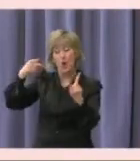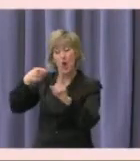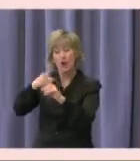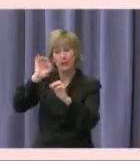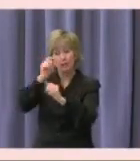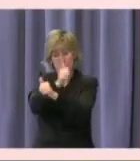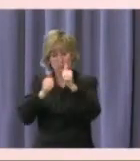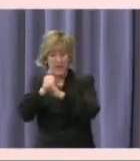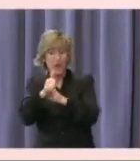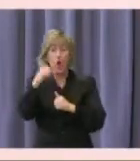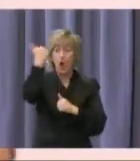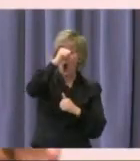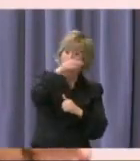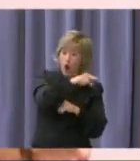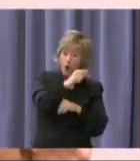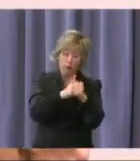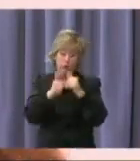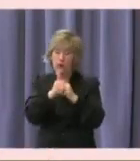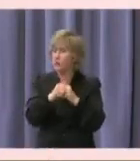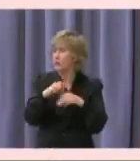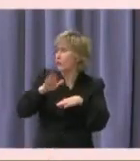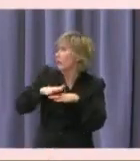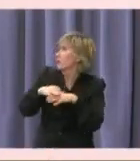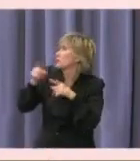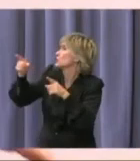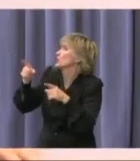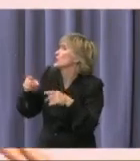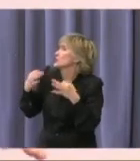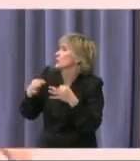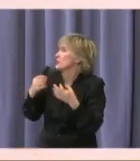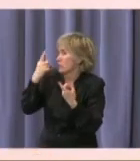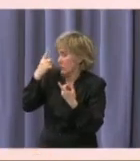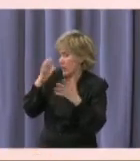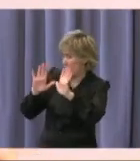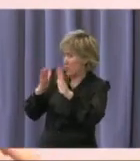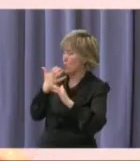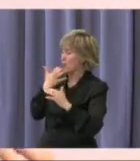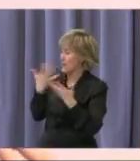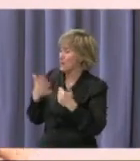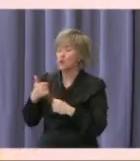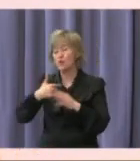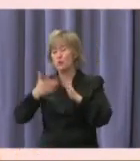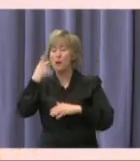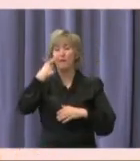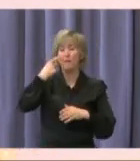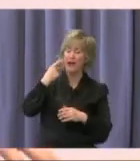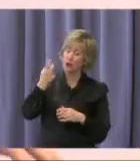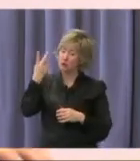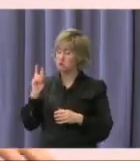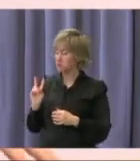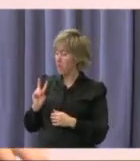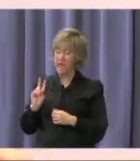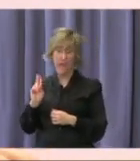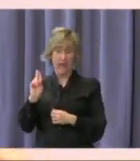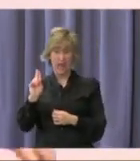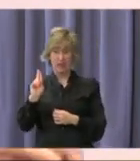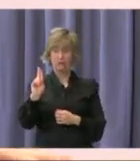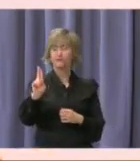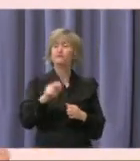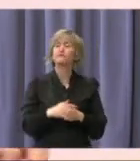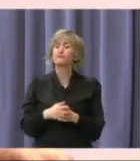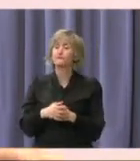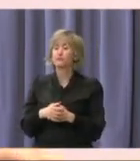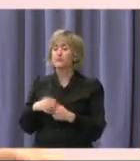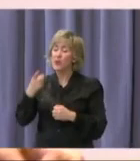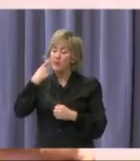oye, ¿por qué te tienes tú que poner primero? Pongo un ejemplo. Vamos al banco, va al banco una pareja y va a abrir